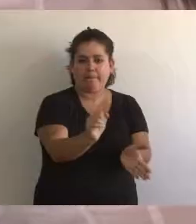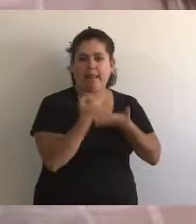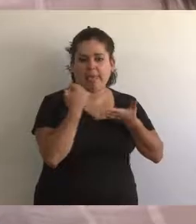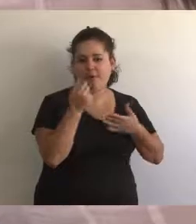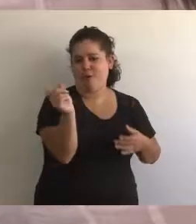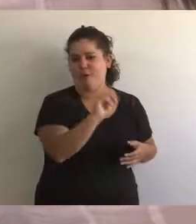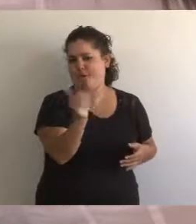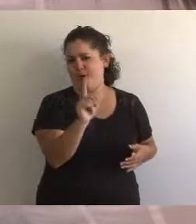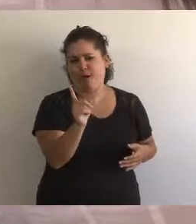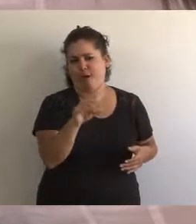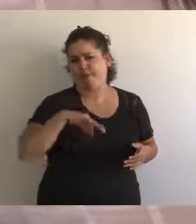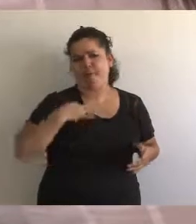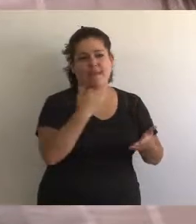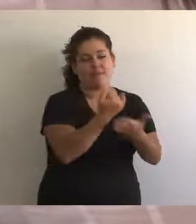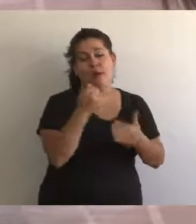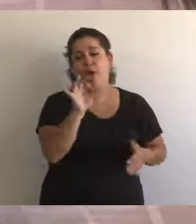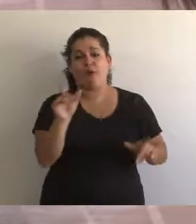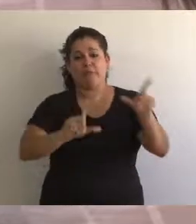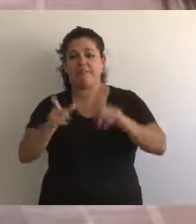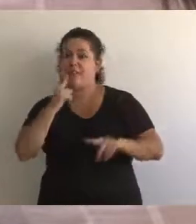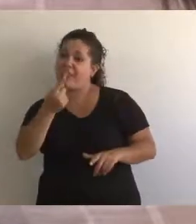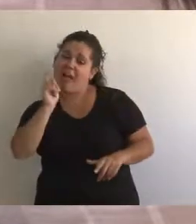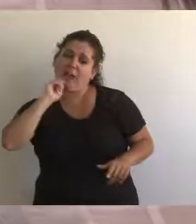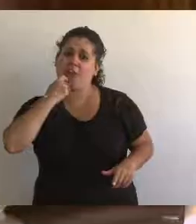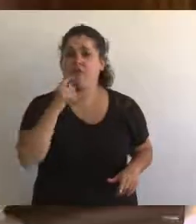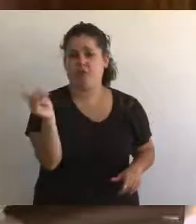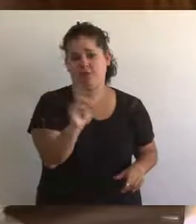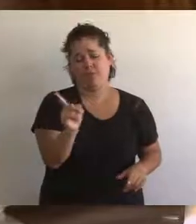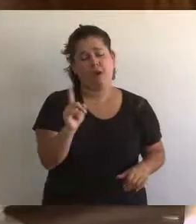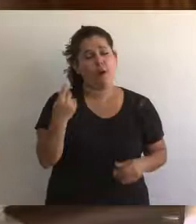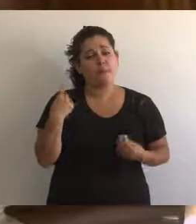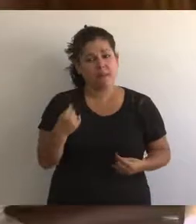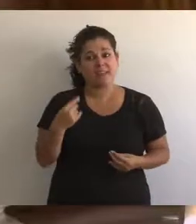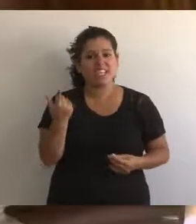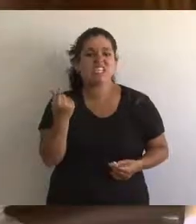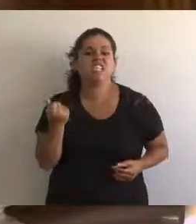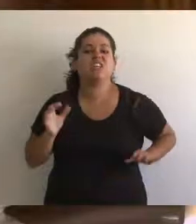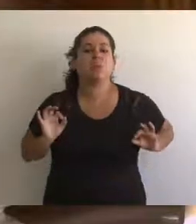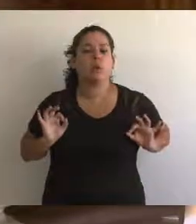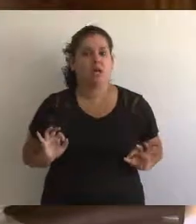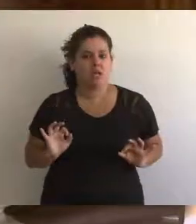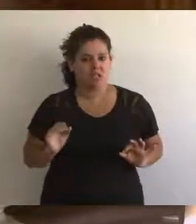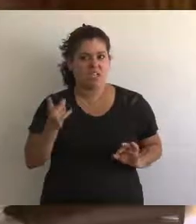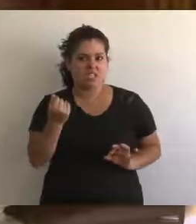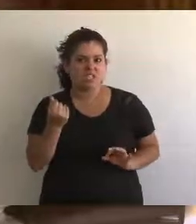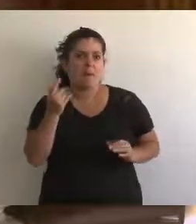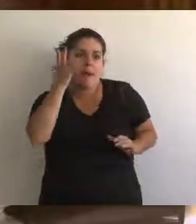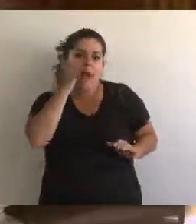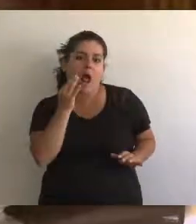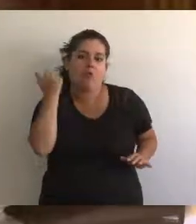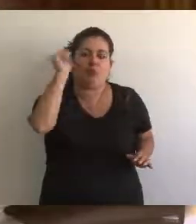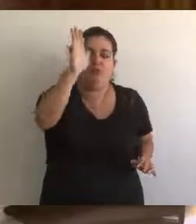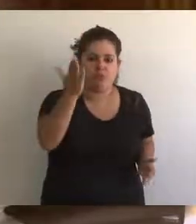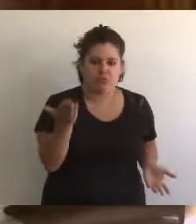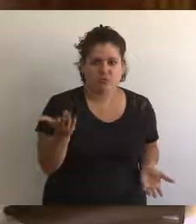la televisión, ni para que algún medio diga, mire qué lindo, sino para que de pronto sirva, y sirva